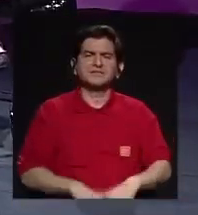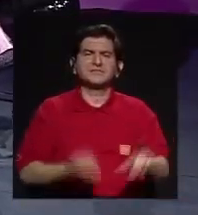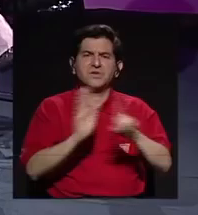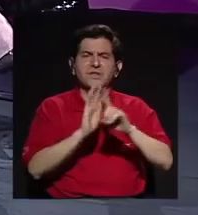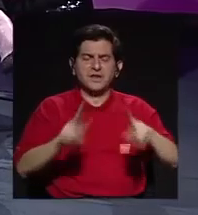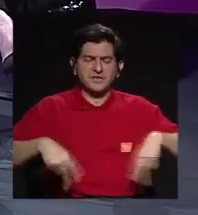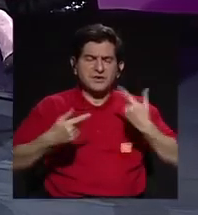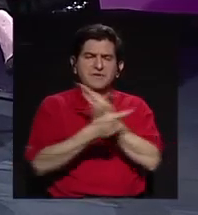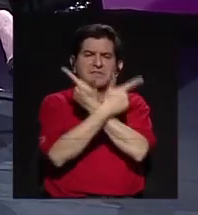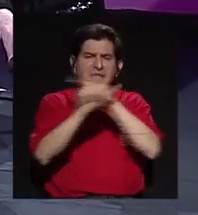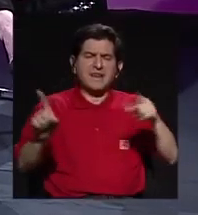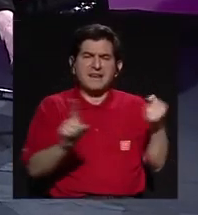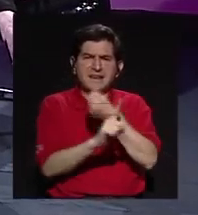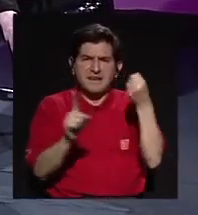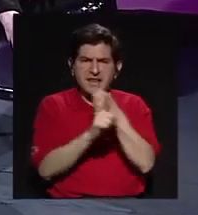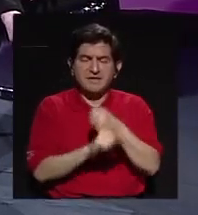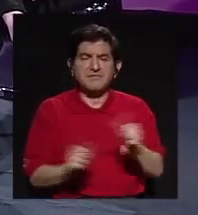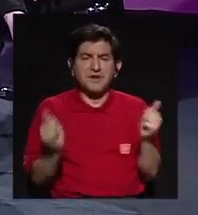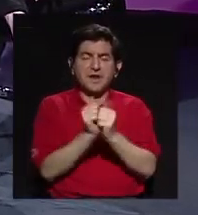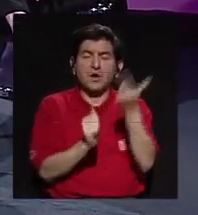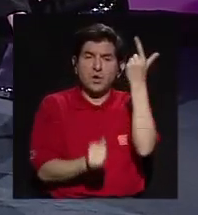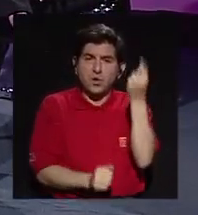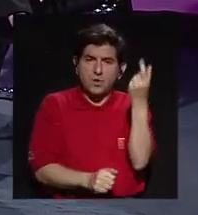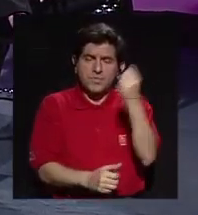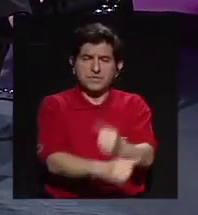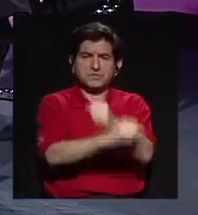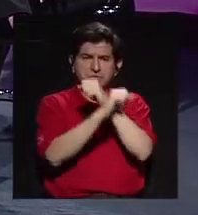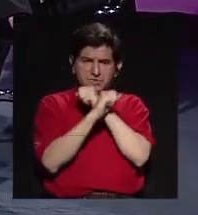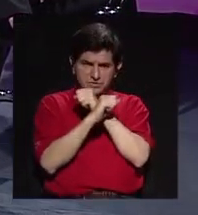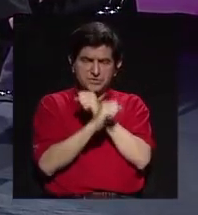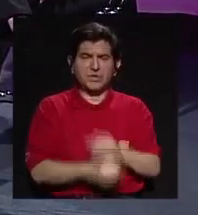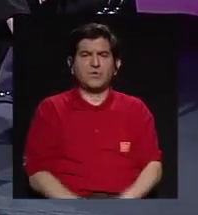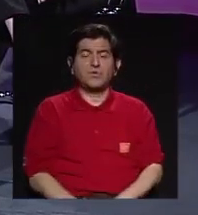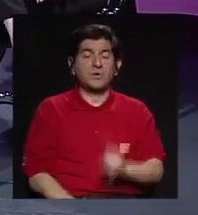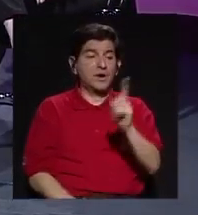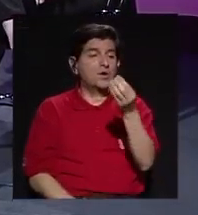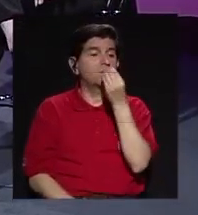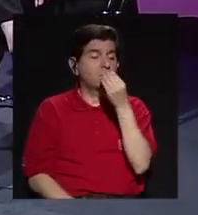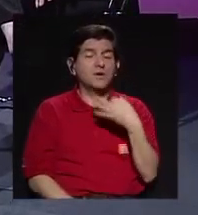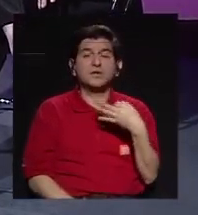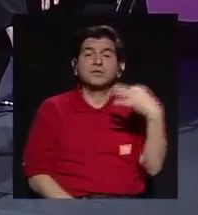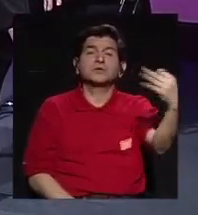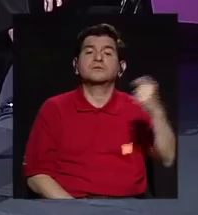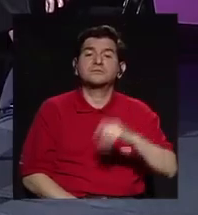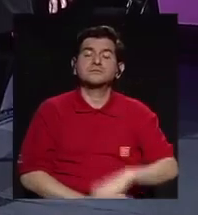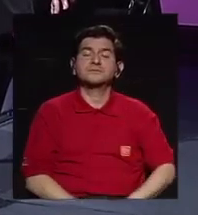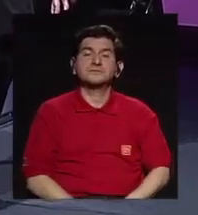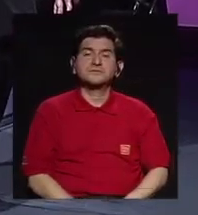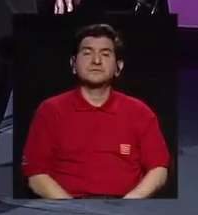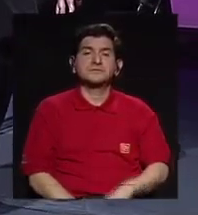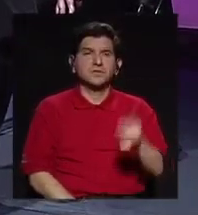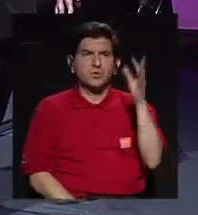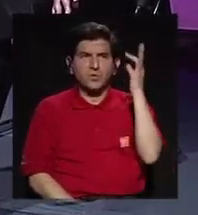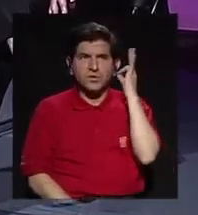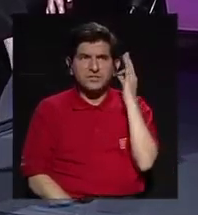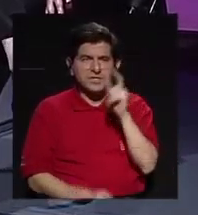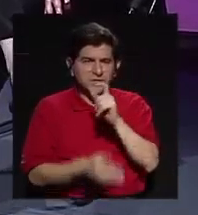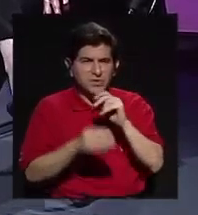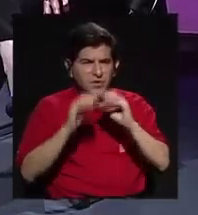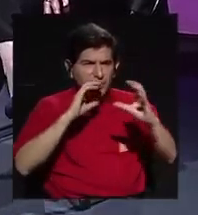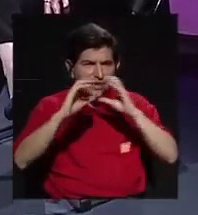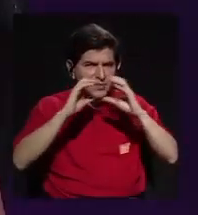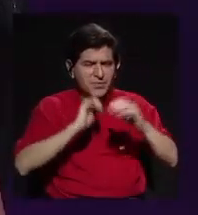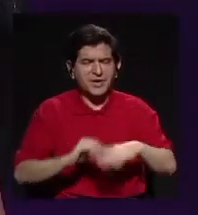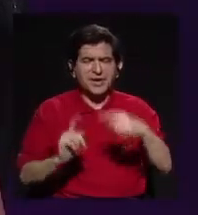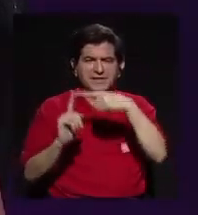vivir libre de violencia con una pensión que les asegure mínimamente una comida al día. Totalmente. Hay una señora que nos escribe